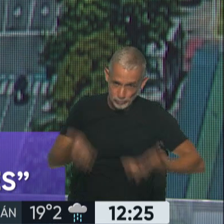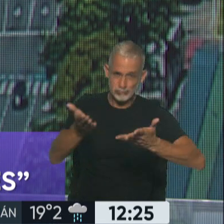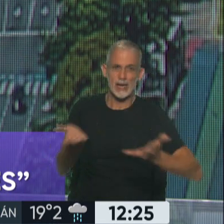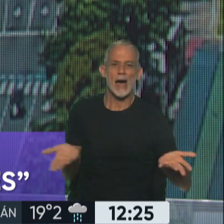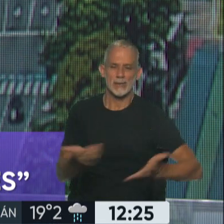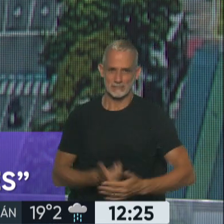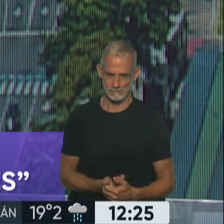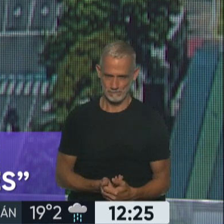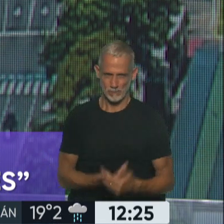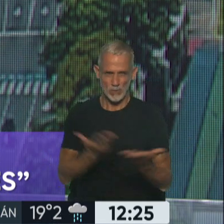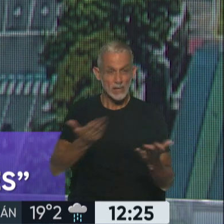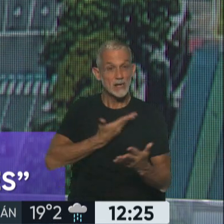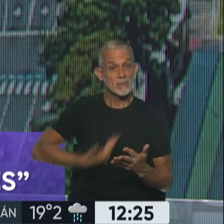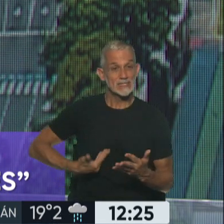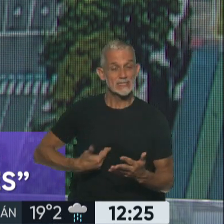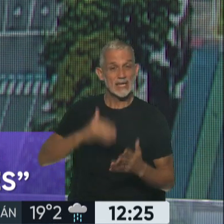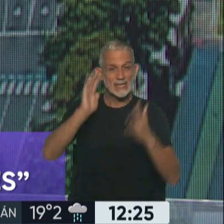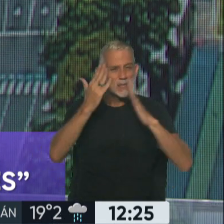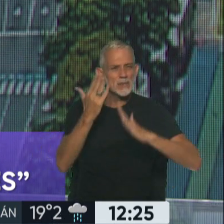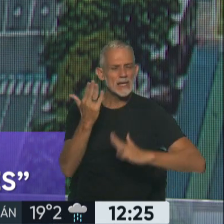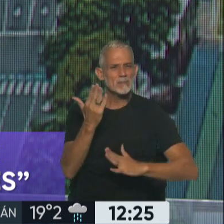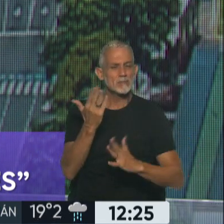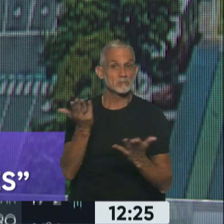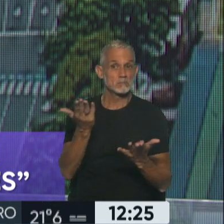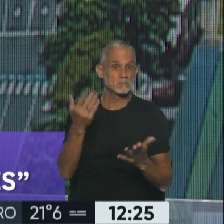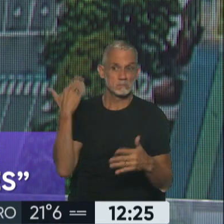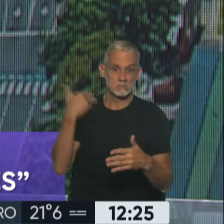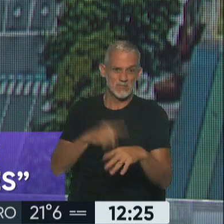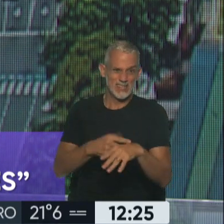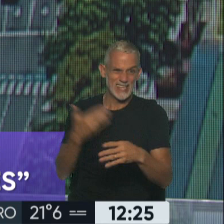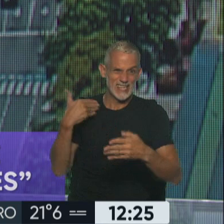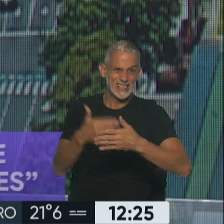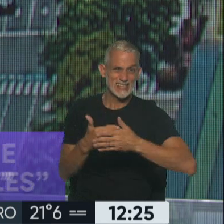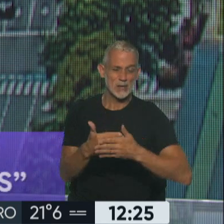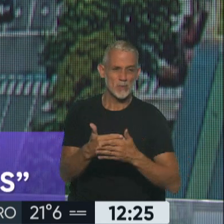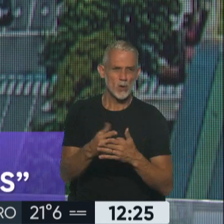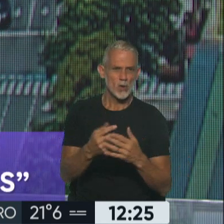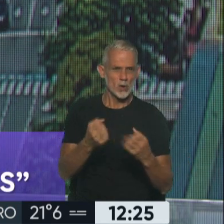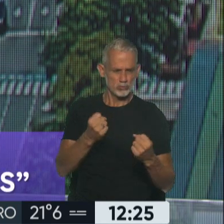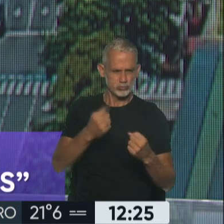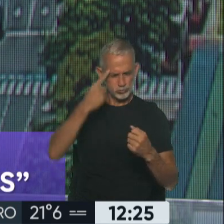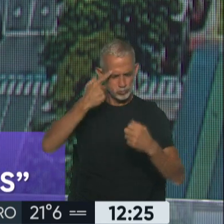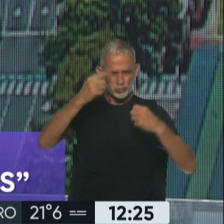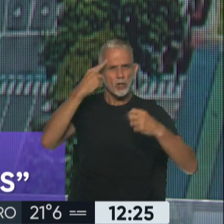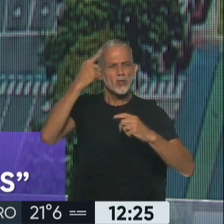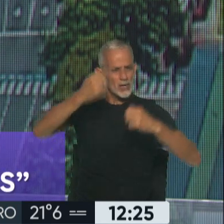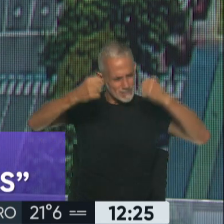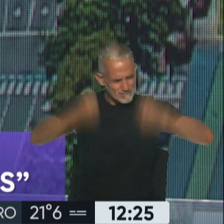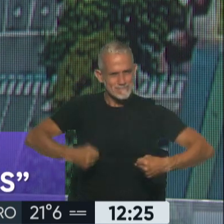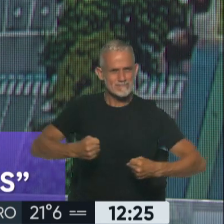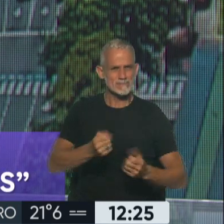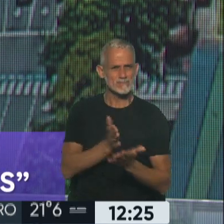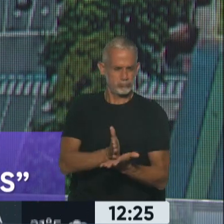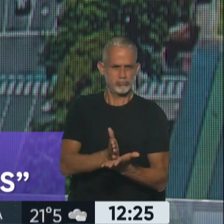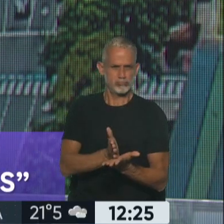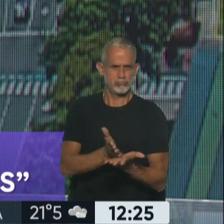ámbito. Creo que el presidente es de los últimos tiempos uno de los presidentes que más fuertes convicciones ideológicas tiene.